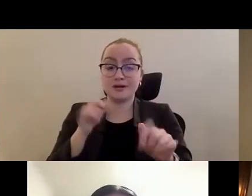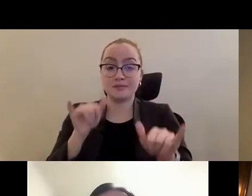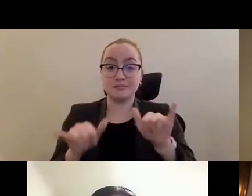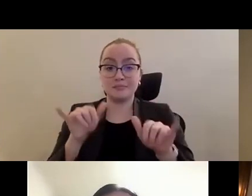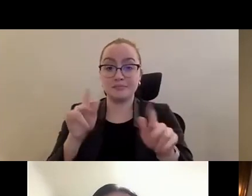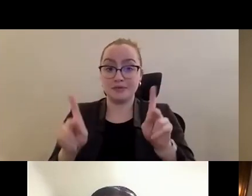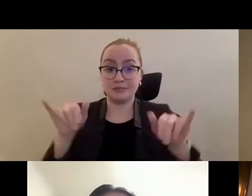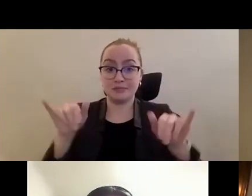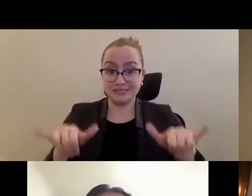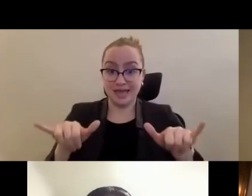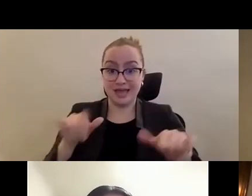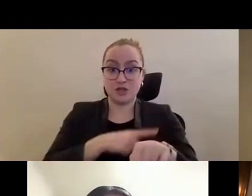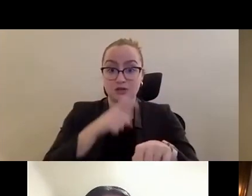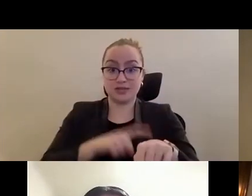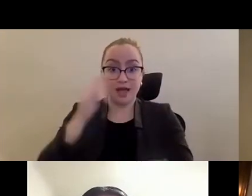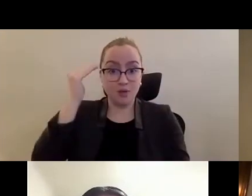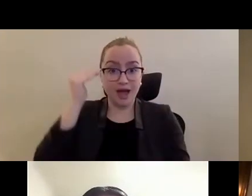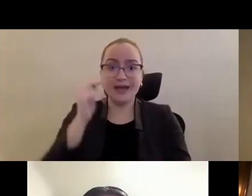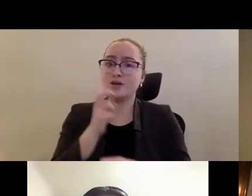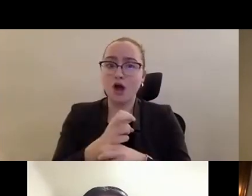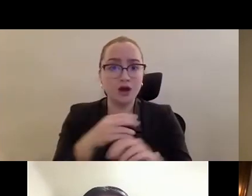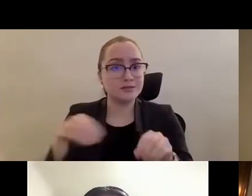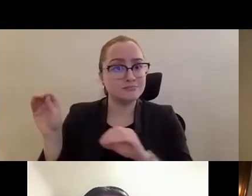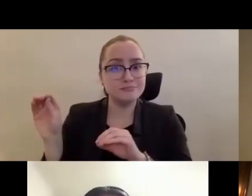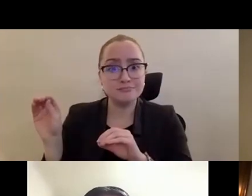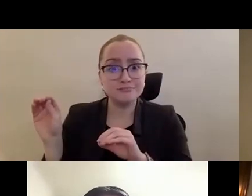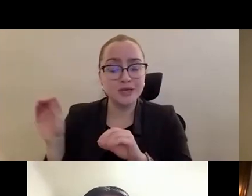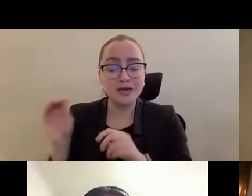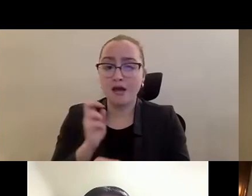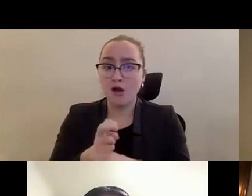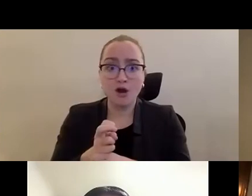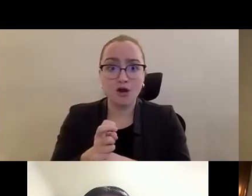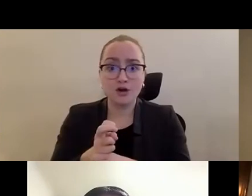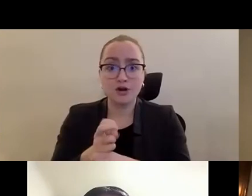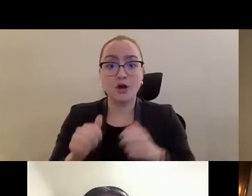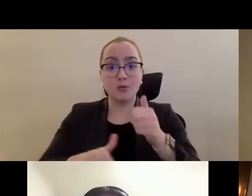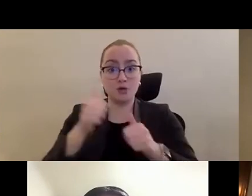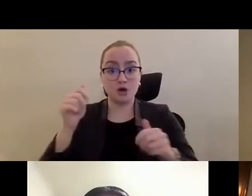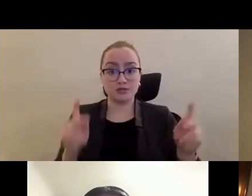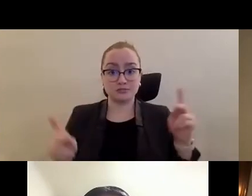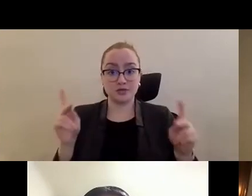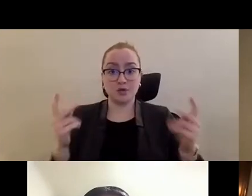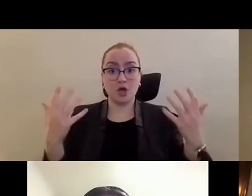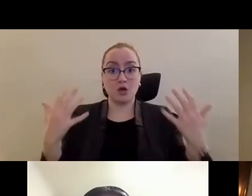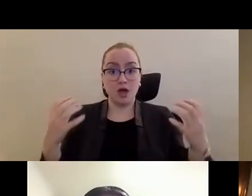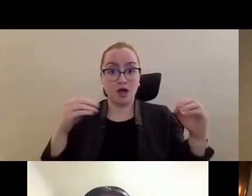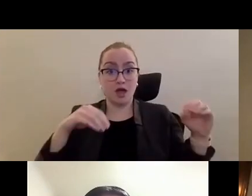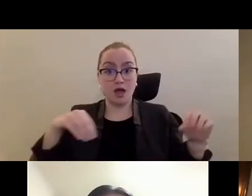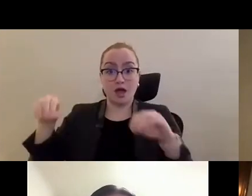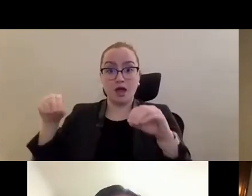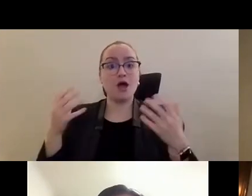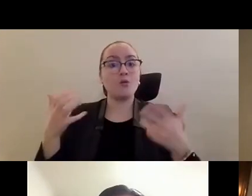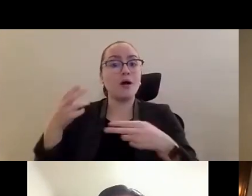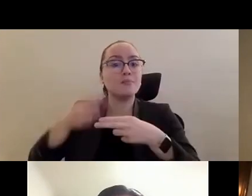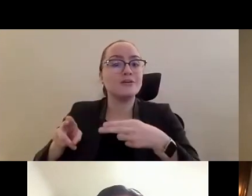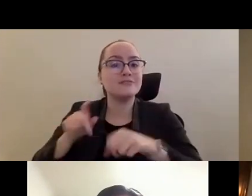se queda por mucho tiempo en distintos países es porque es tan difícil migrar en general. La verdad